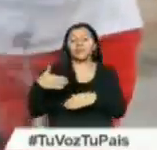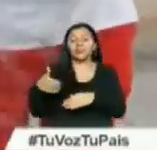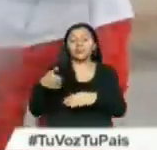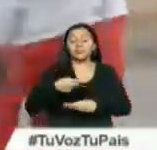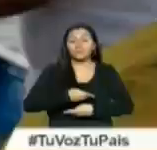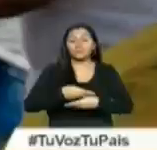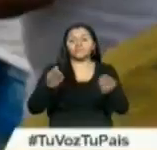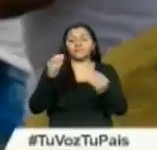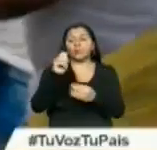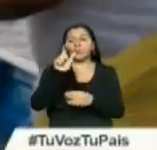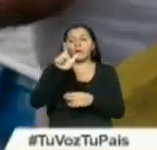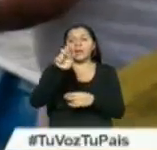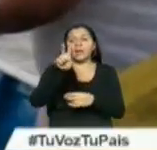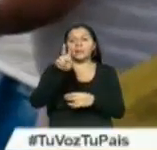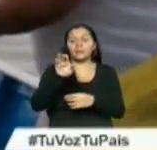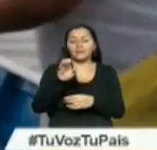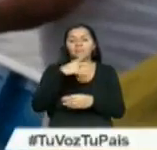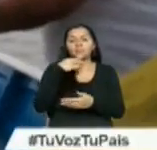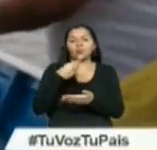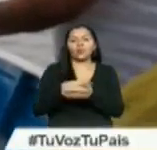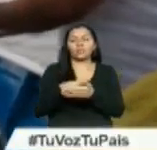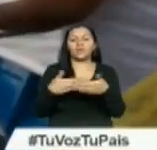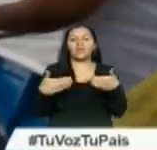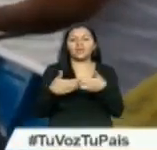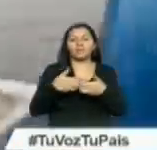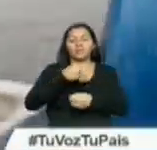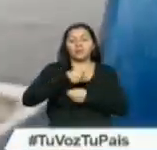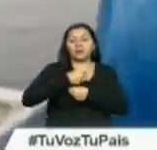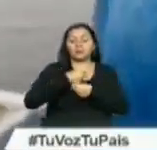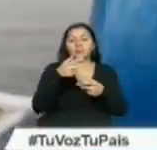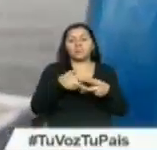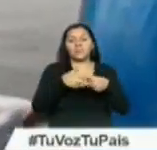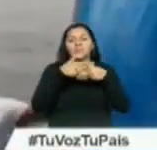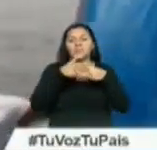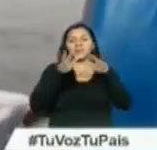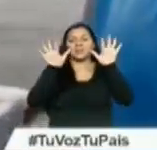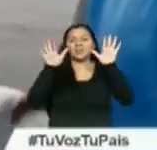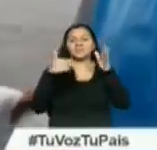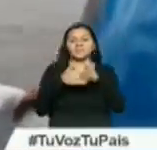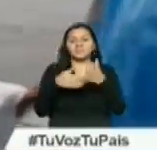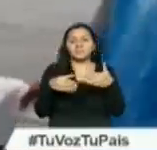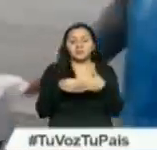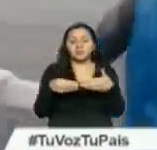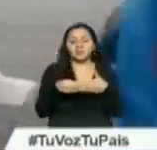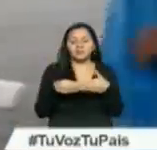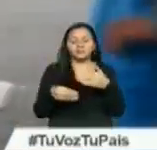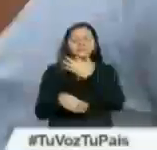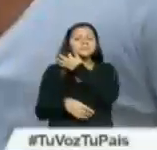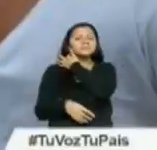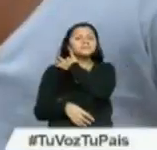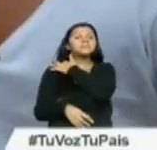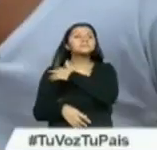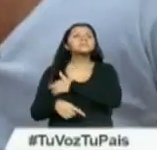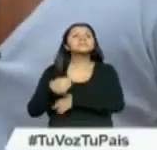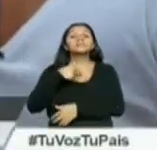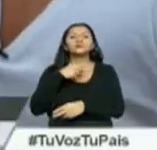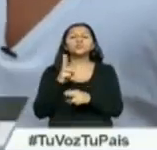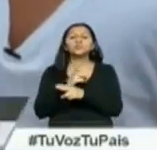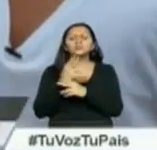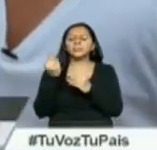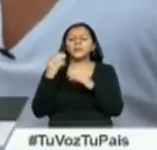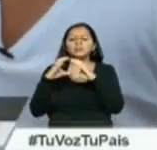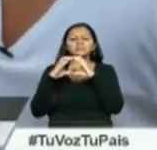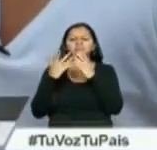Olave, quien adquirió sus implementos de trabajo con un crédito de $10,000. Lo he utilizado en comprar